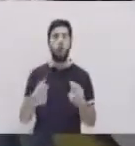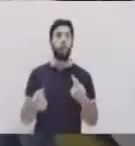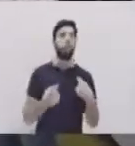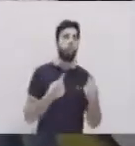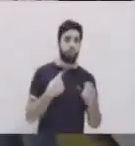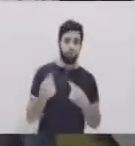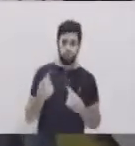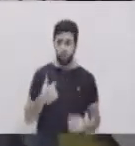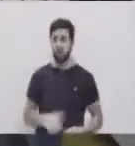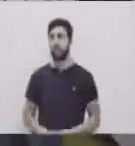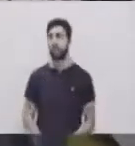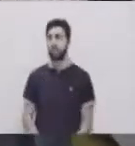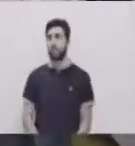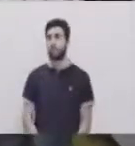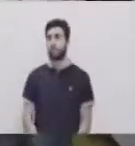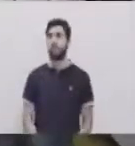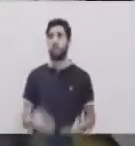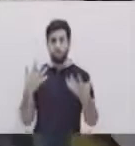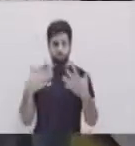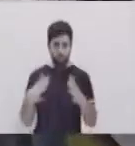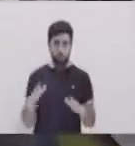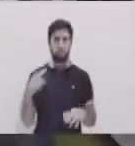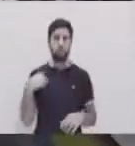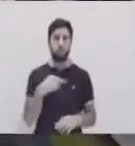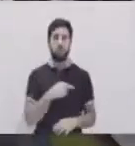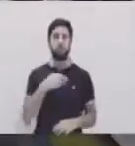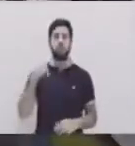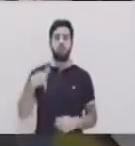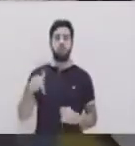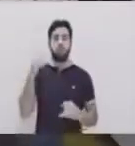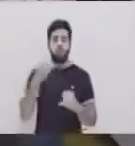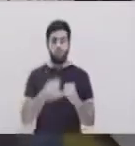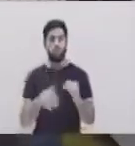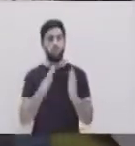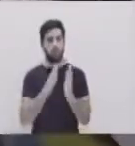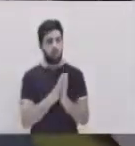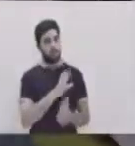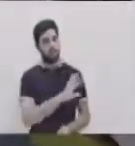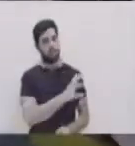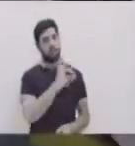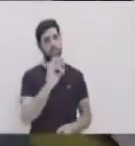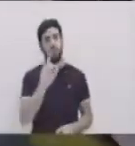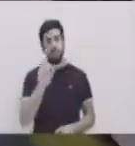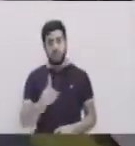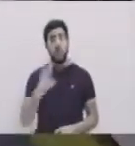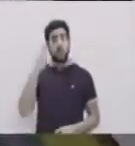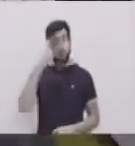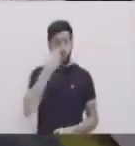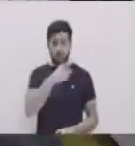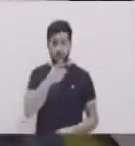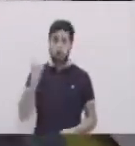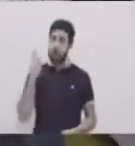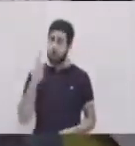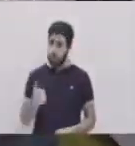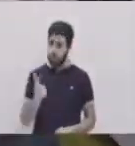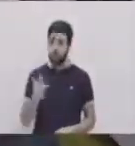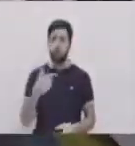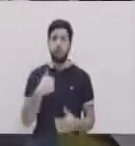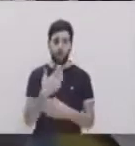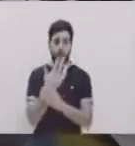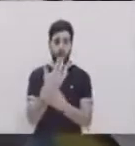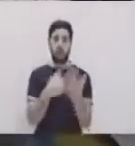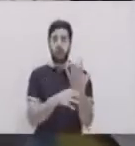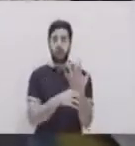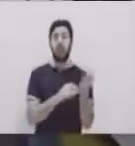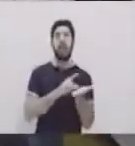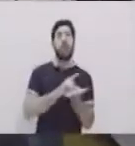nos dirigimos y cómo dirigirnos, ¿verdad? Ya para finalizar, profe, yo le invito por favor, porque recordemos la importancia de tener una